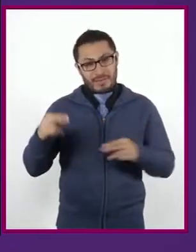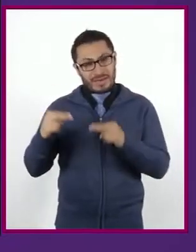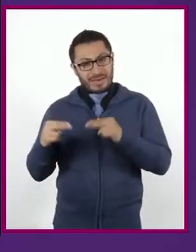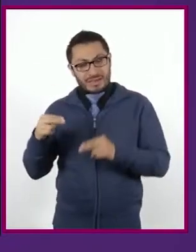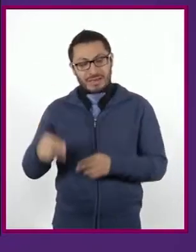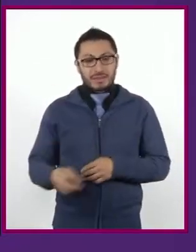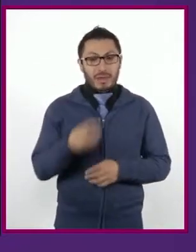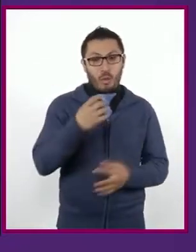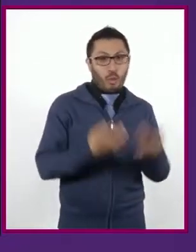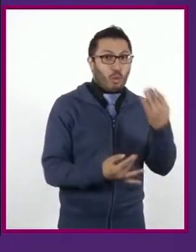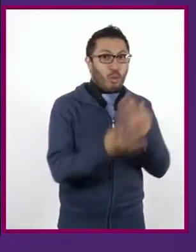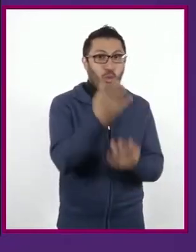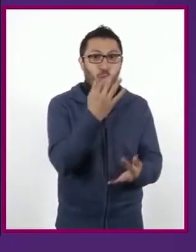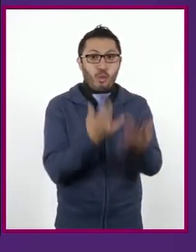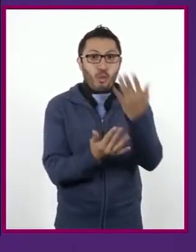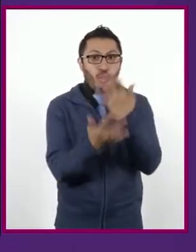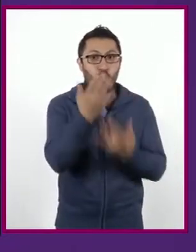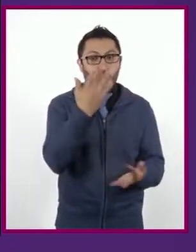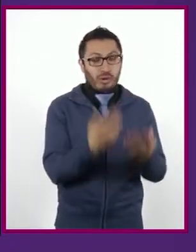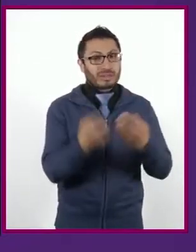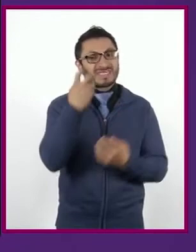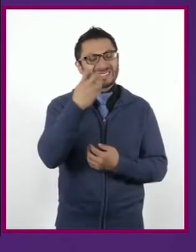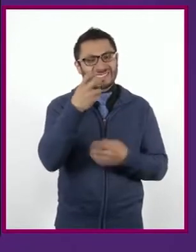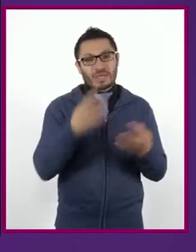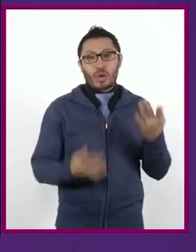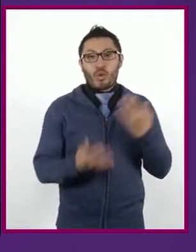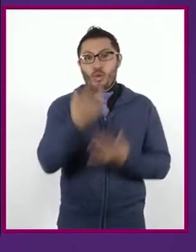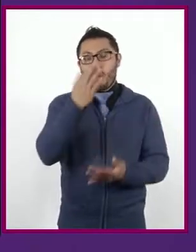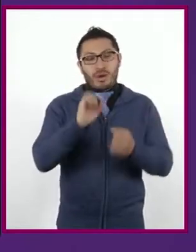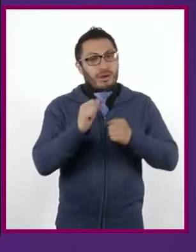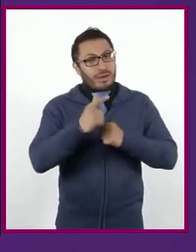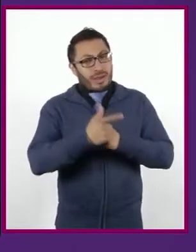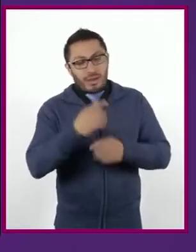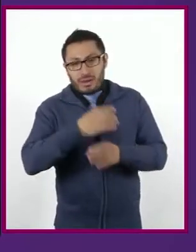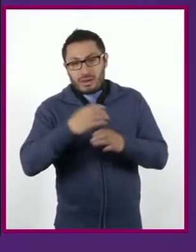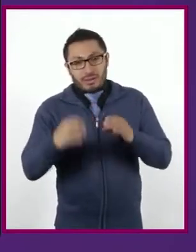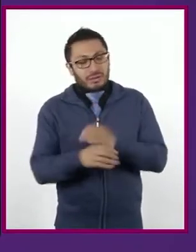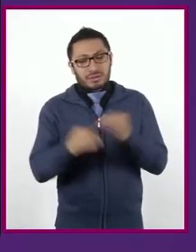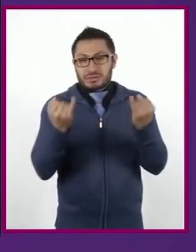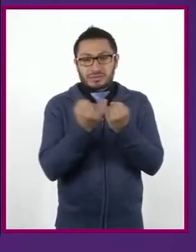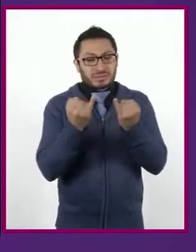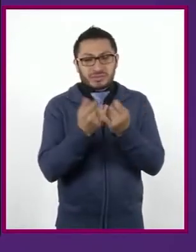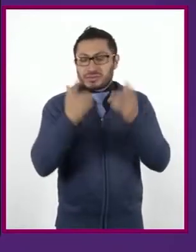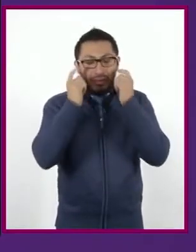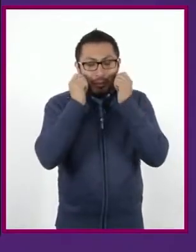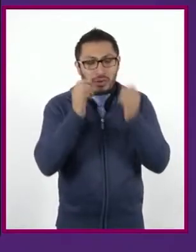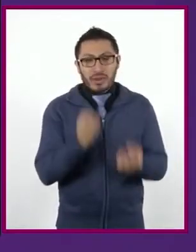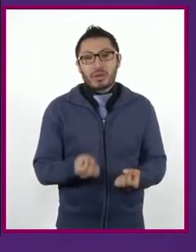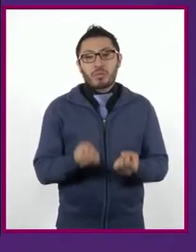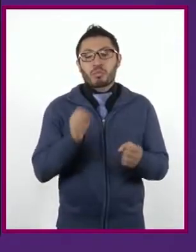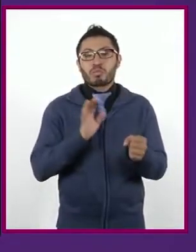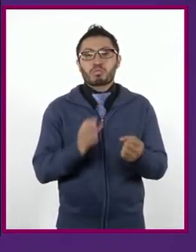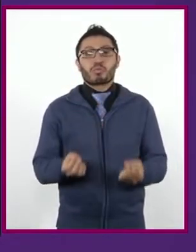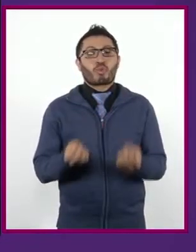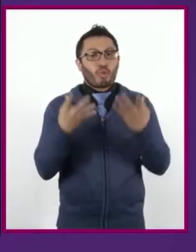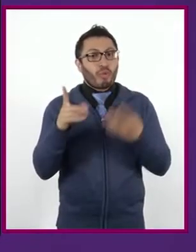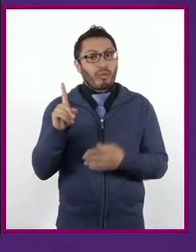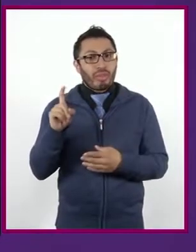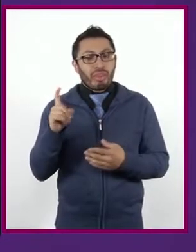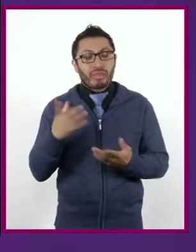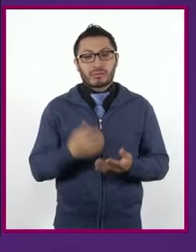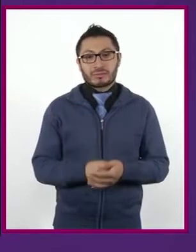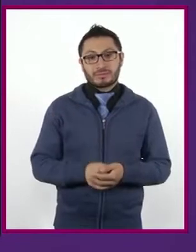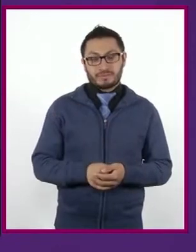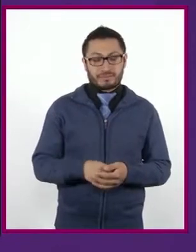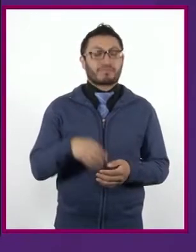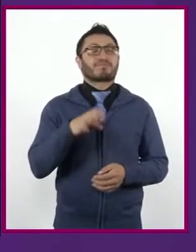hierve. La temperatura de ebullición de una sustancia es la misma sin importar la cantidad de líquido. Ah,